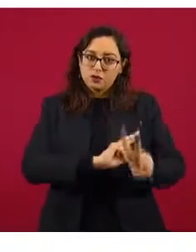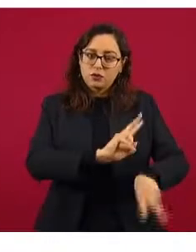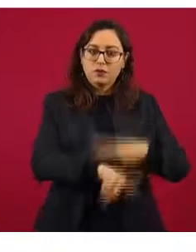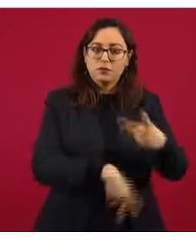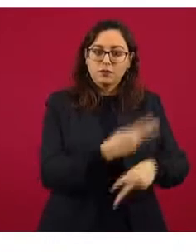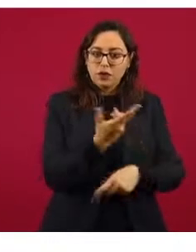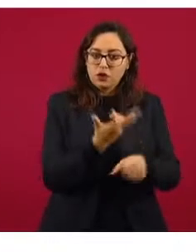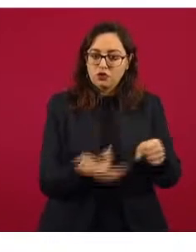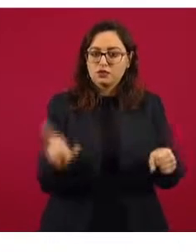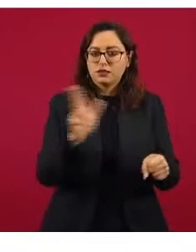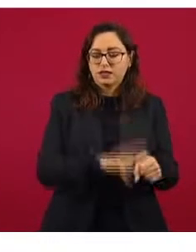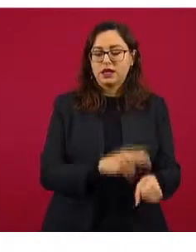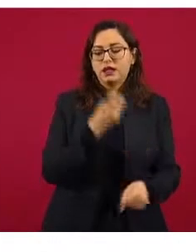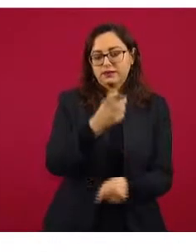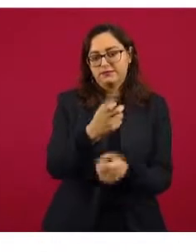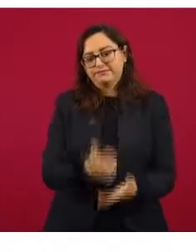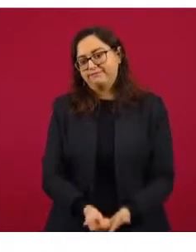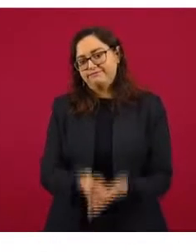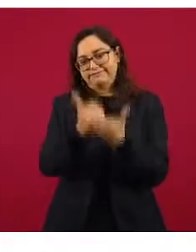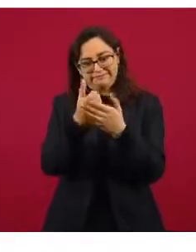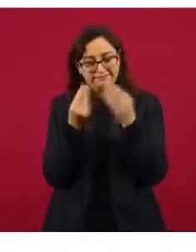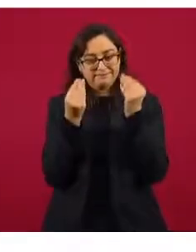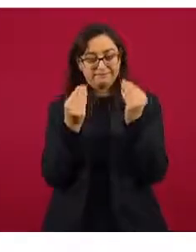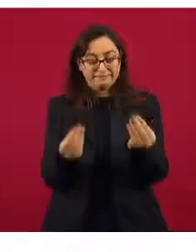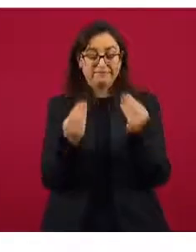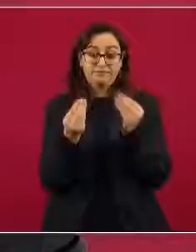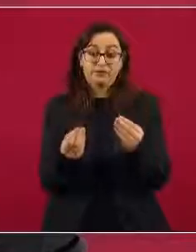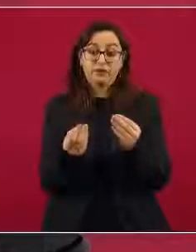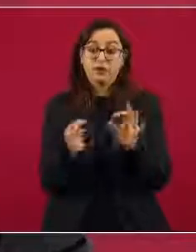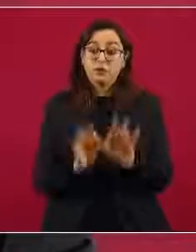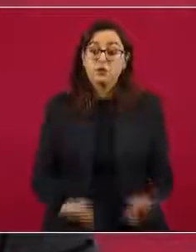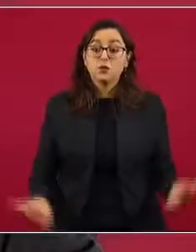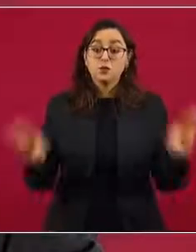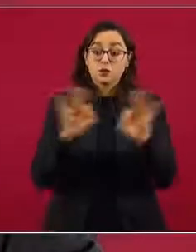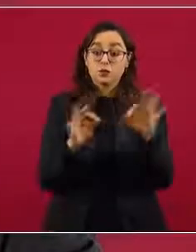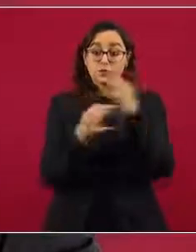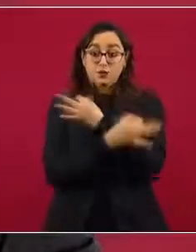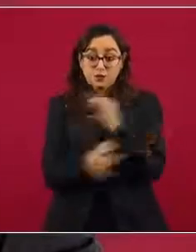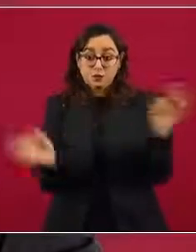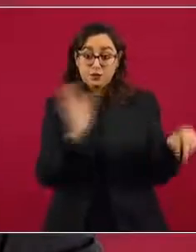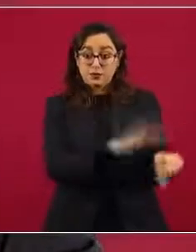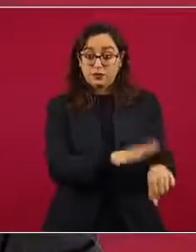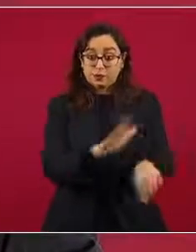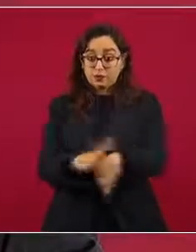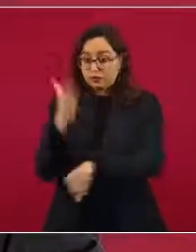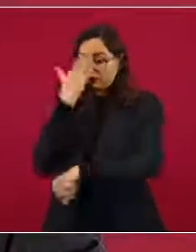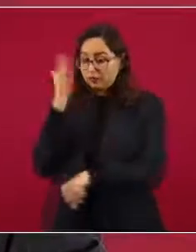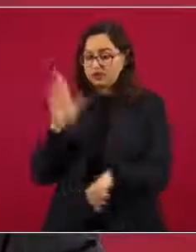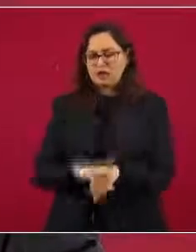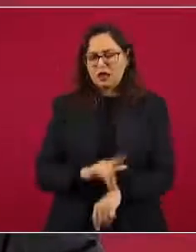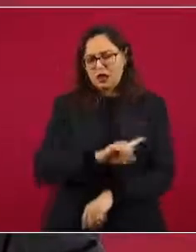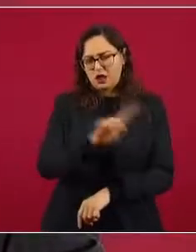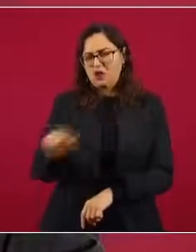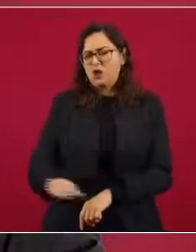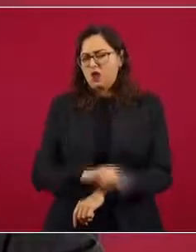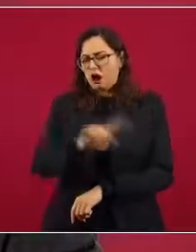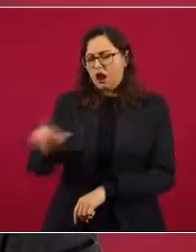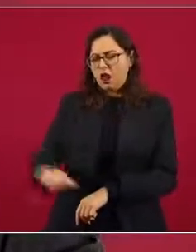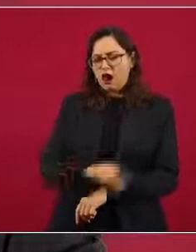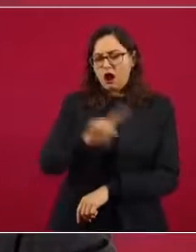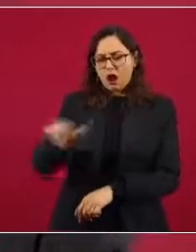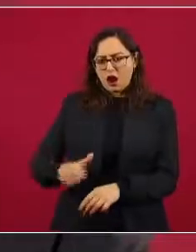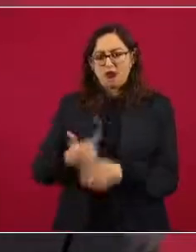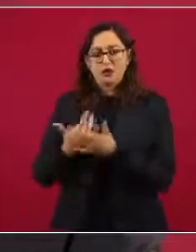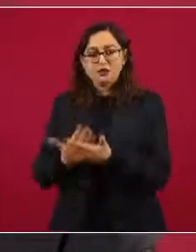atención. Y seguimos enfatizando esto como un mensaje muy importante a la población: no esperarse. Las personas que tengan